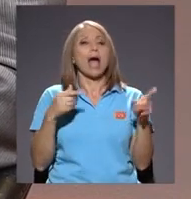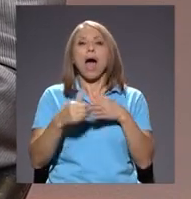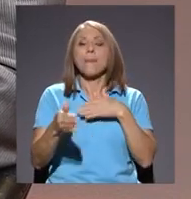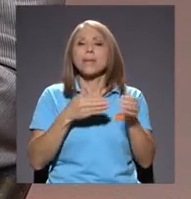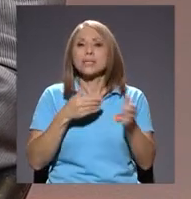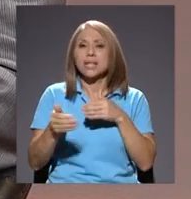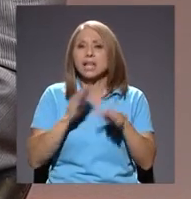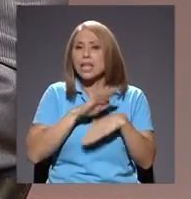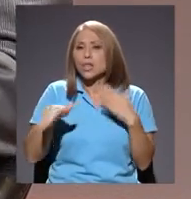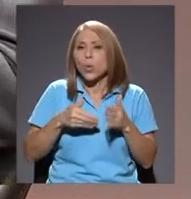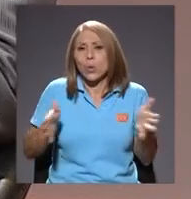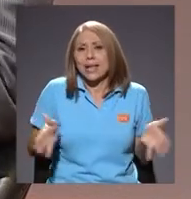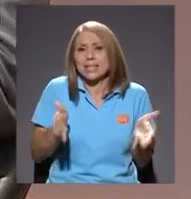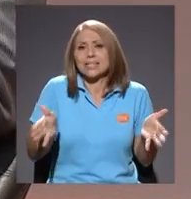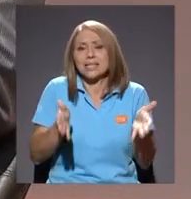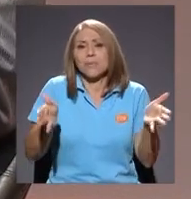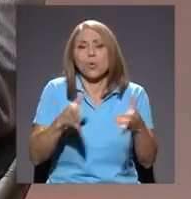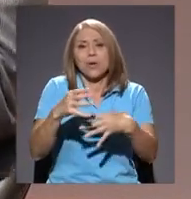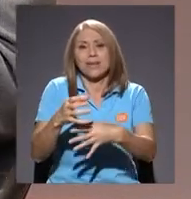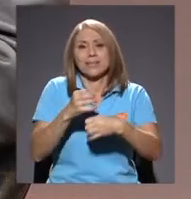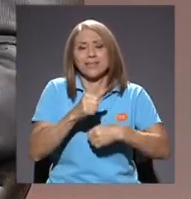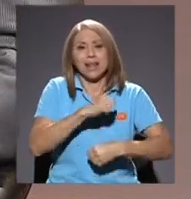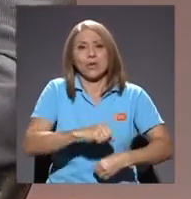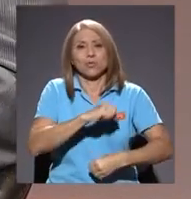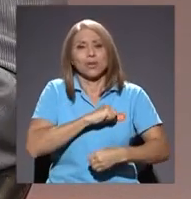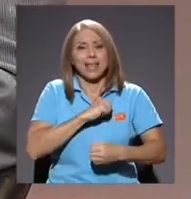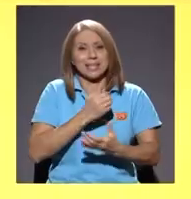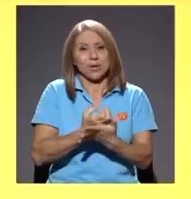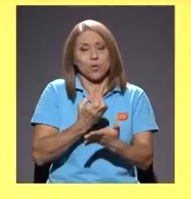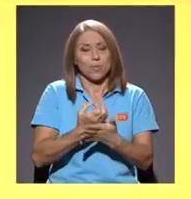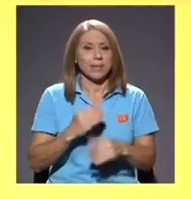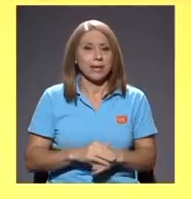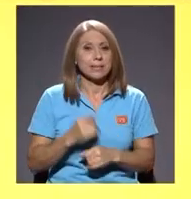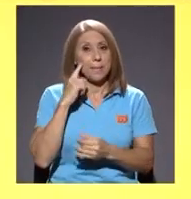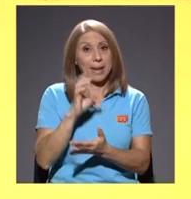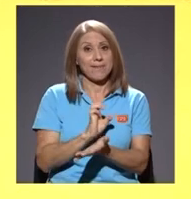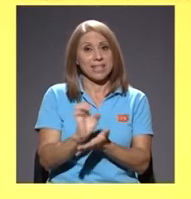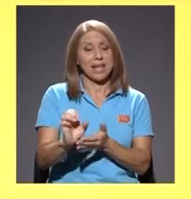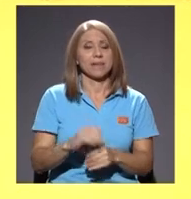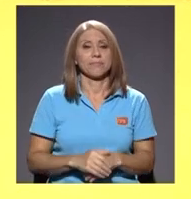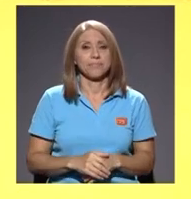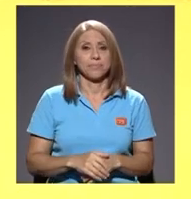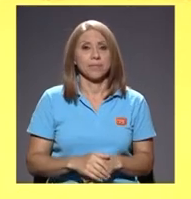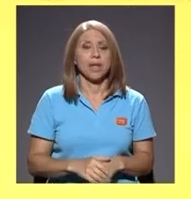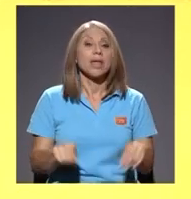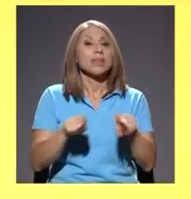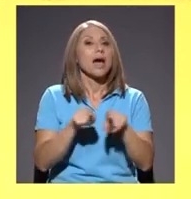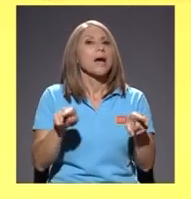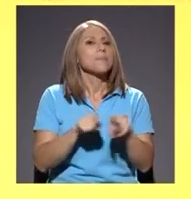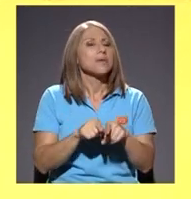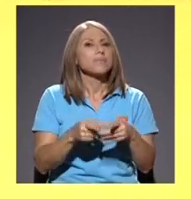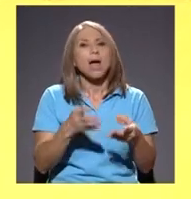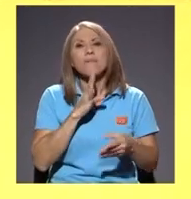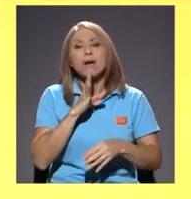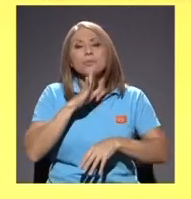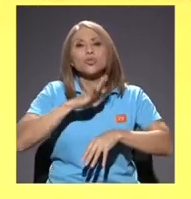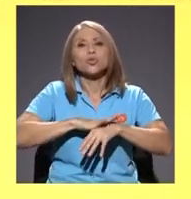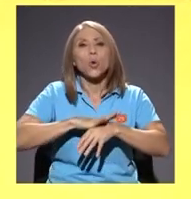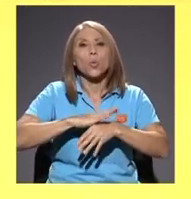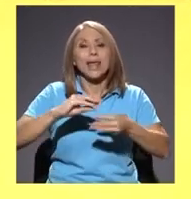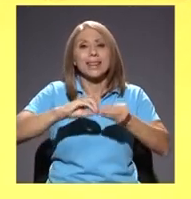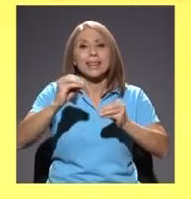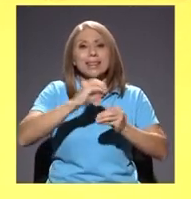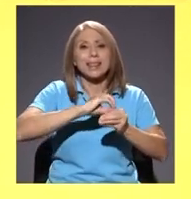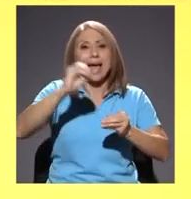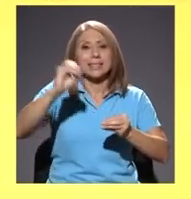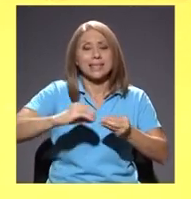autoridades económicas están esté tomando para evitar que eso sea así mencionábamos el tema de la tasa de interés que en el entorno internacional también va a ser